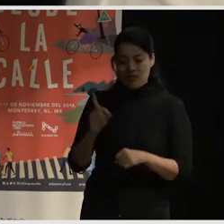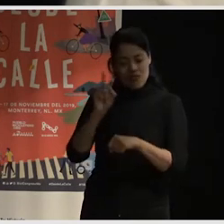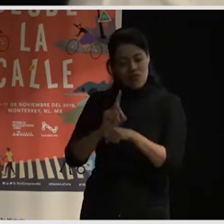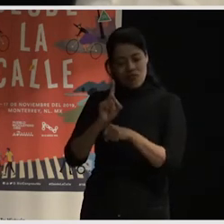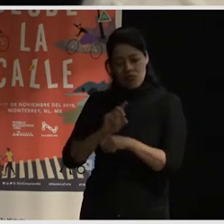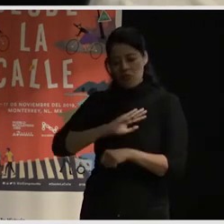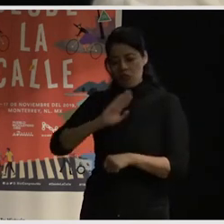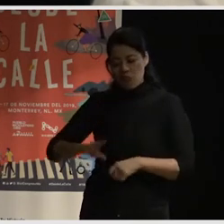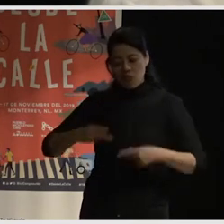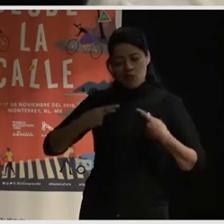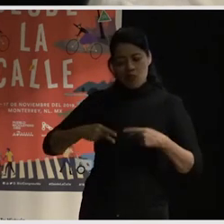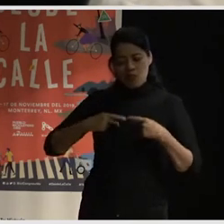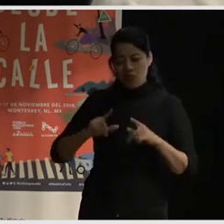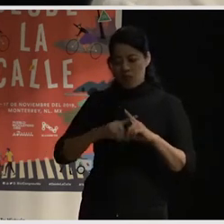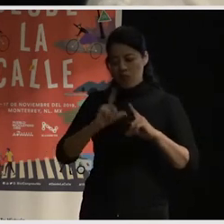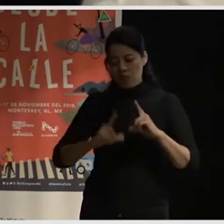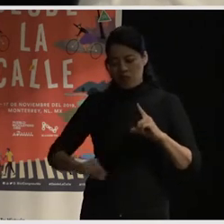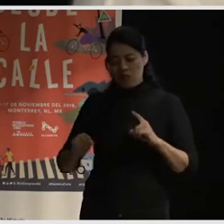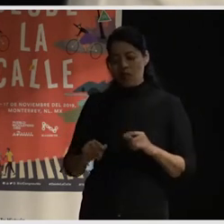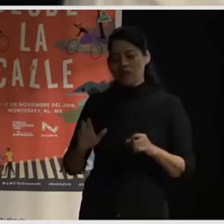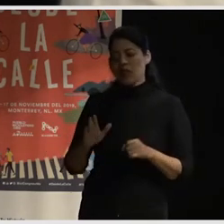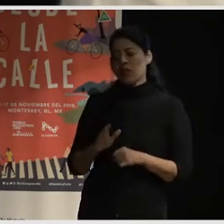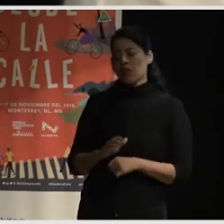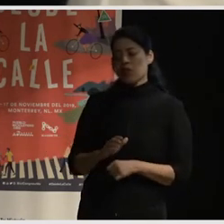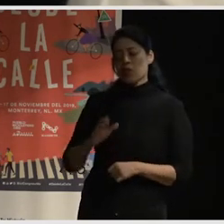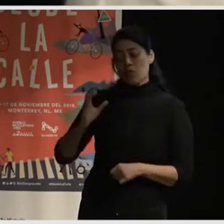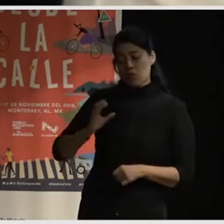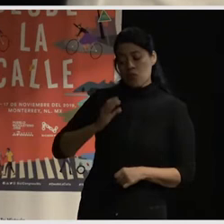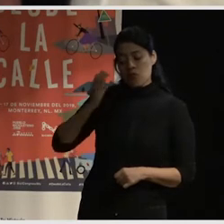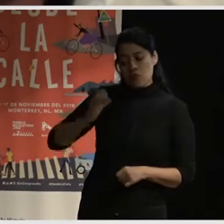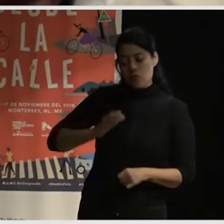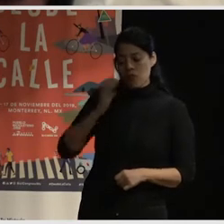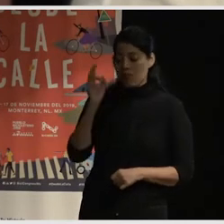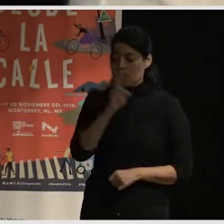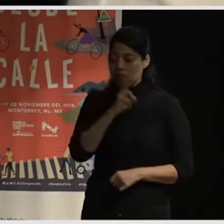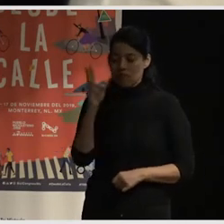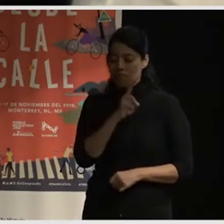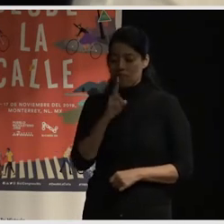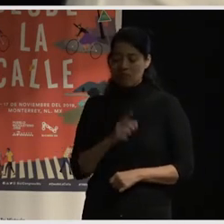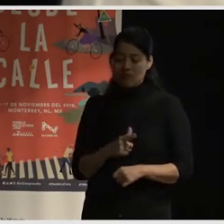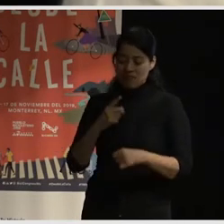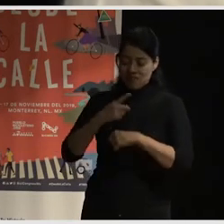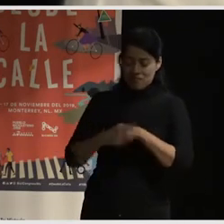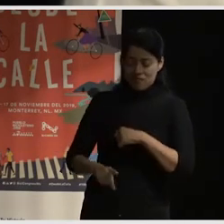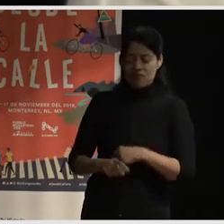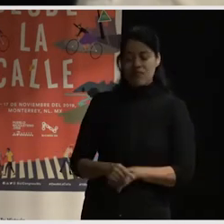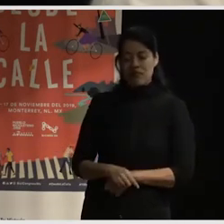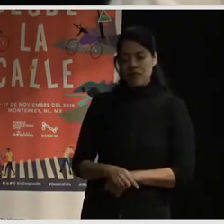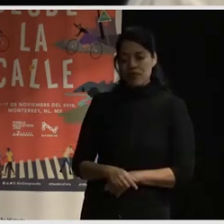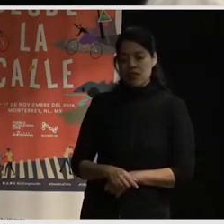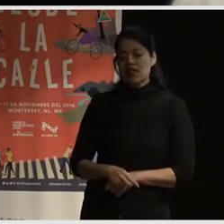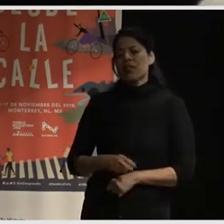muchas personas en nuestro país por la mala calidad del aire no y también está la otra pregunta que